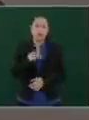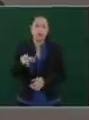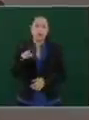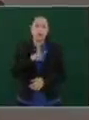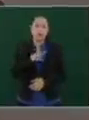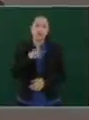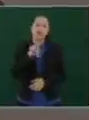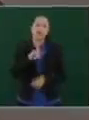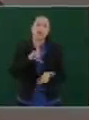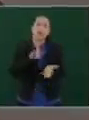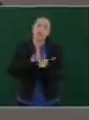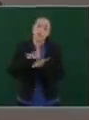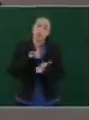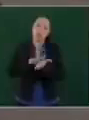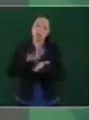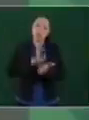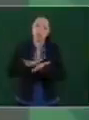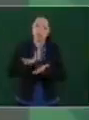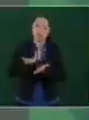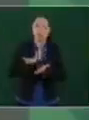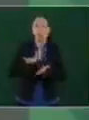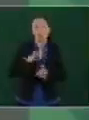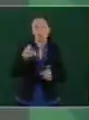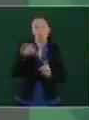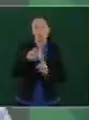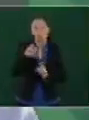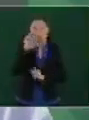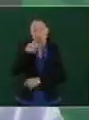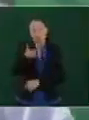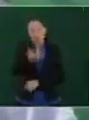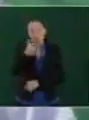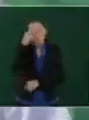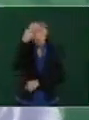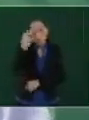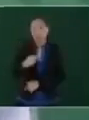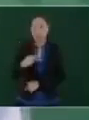apoyando a México porque fue